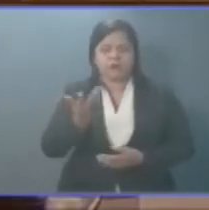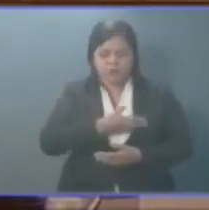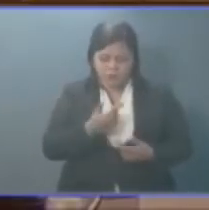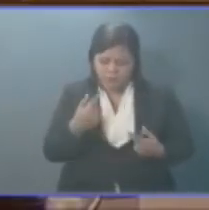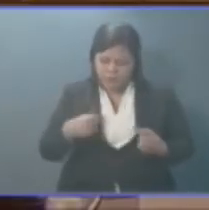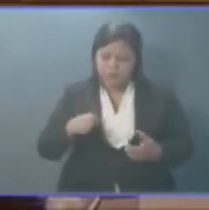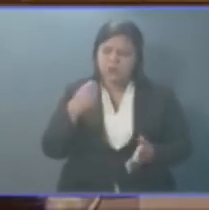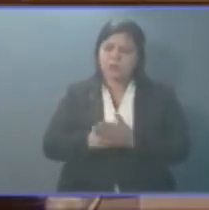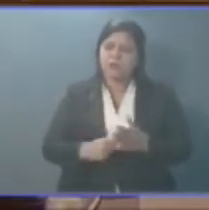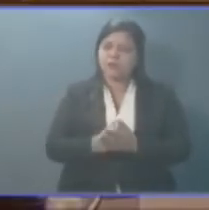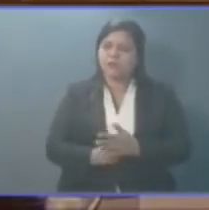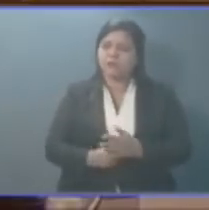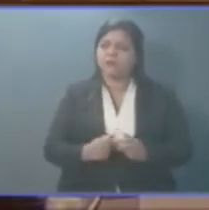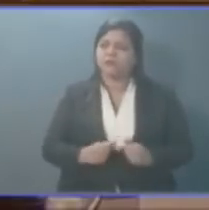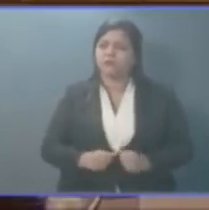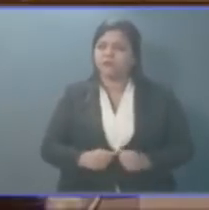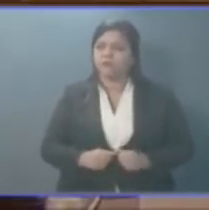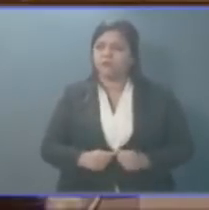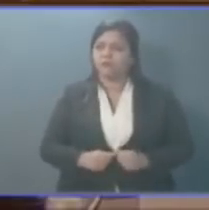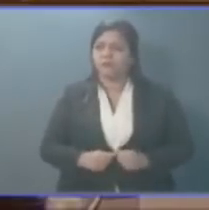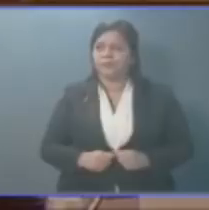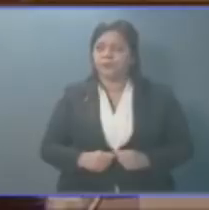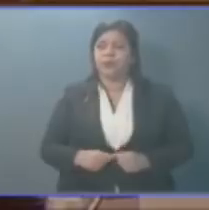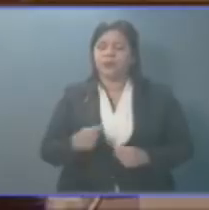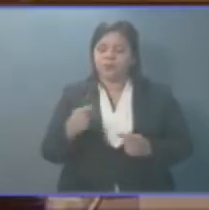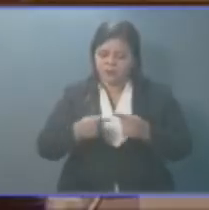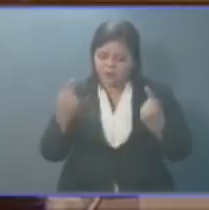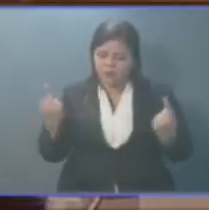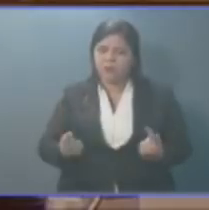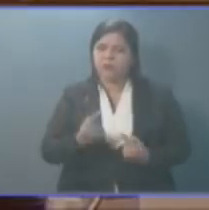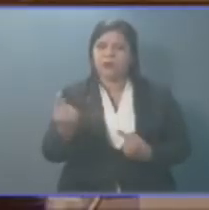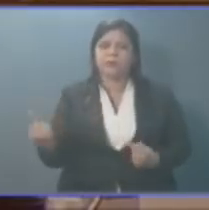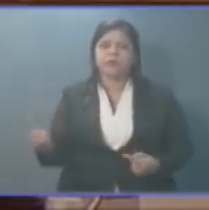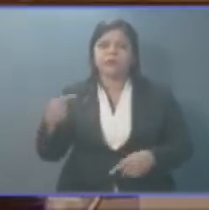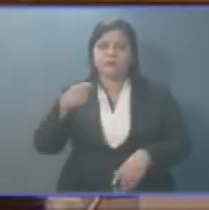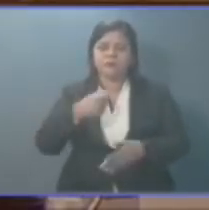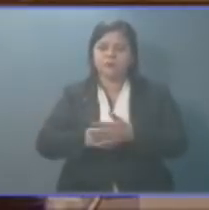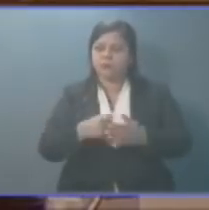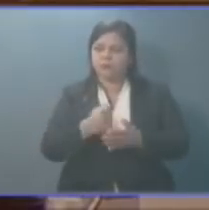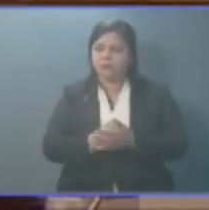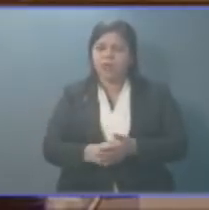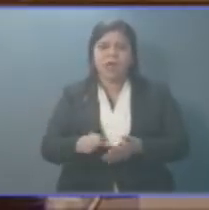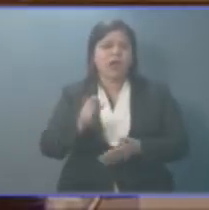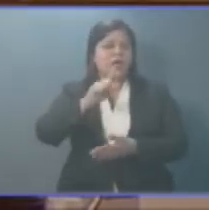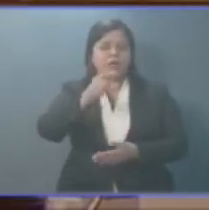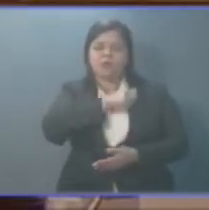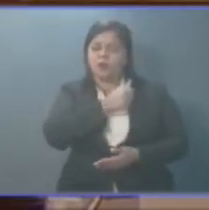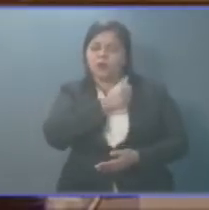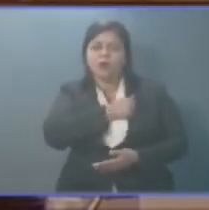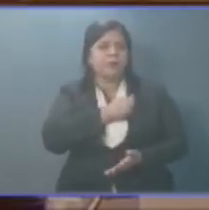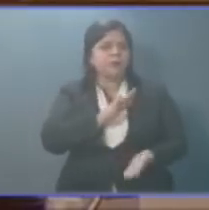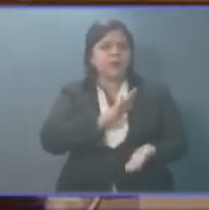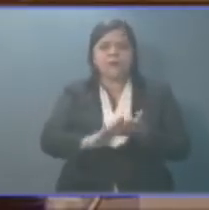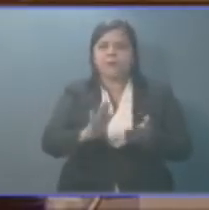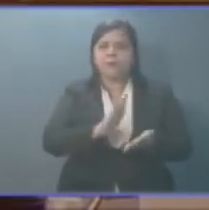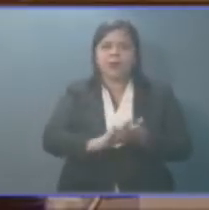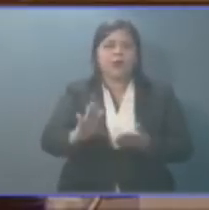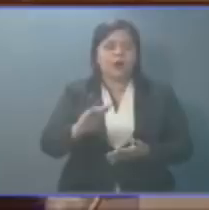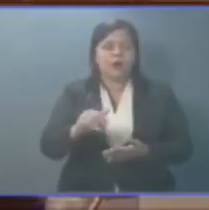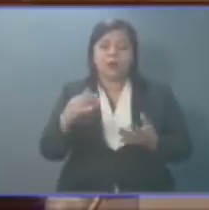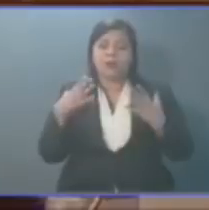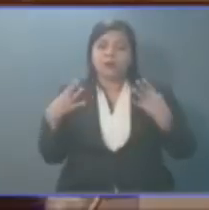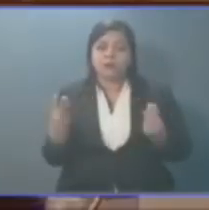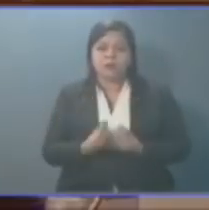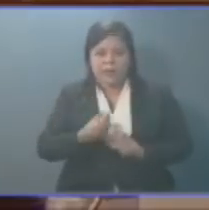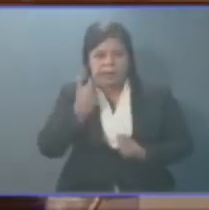luchando en este gobierno. Contra los delincuentes, con los que evaden las responsabilidades sociales genuinas de los